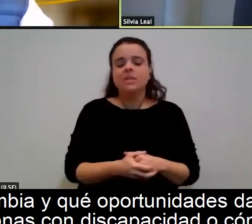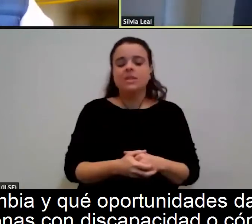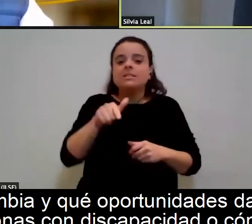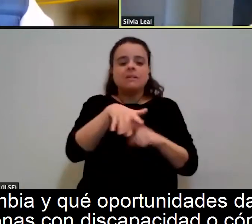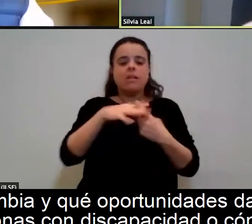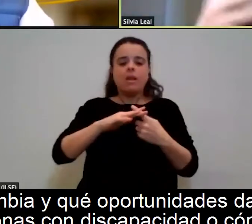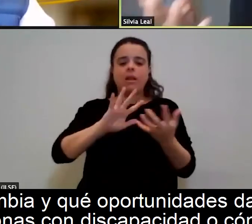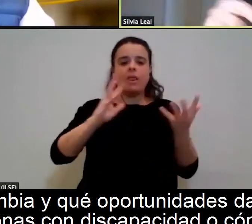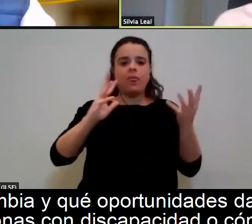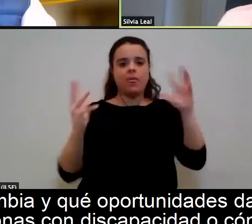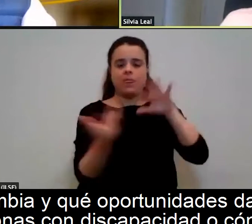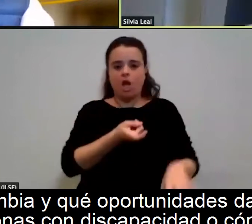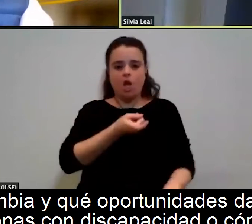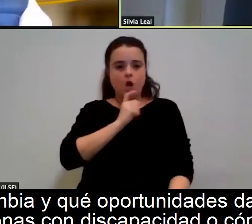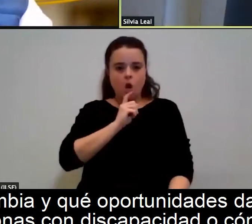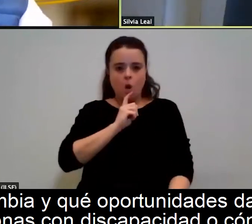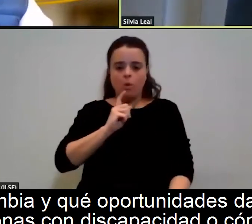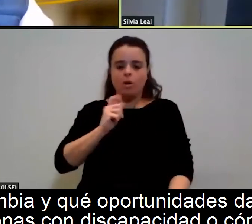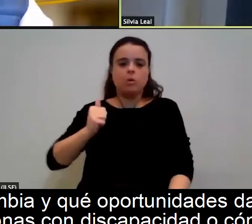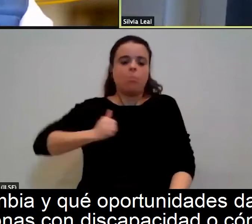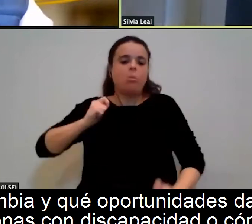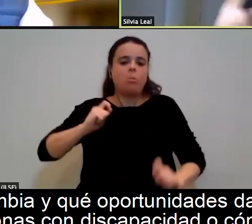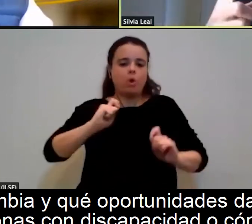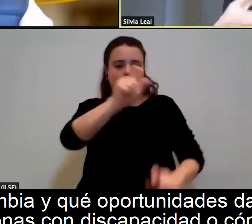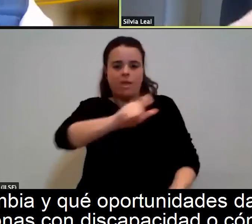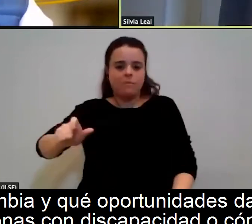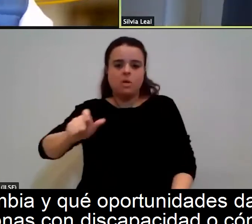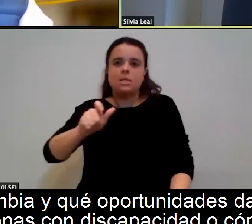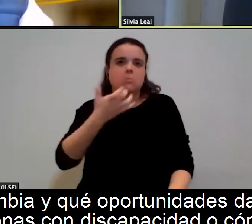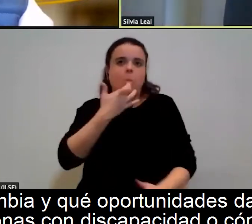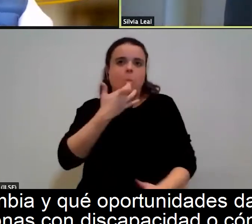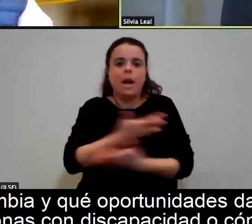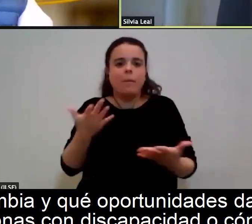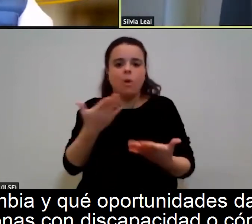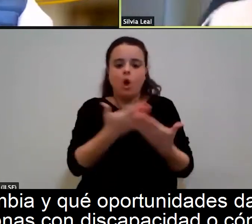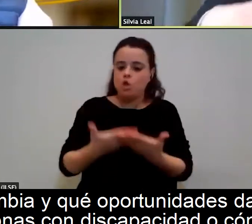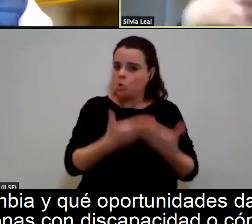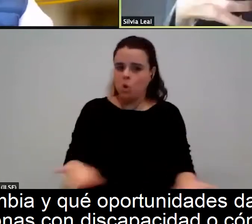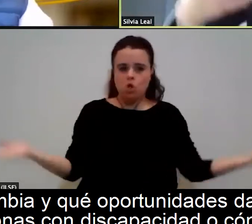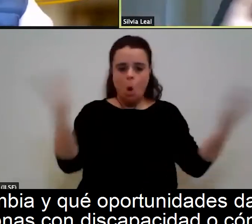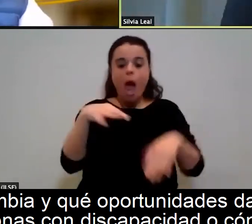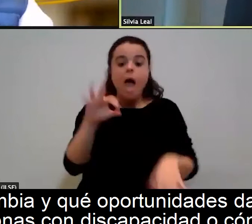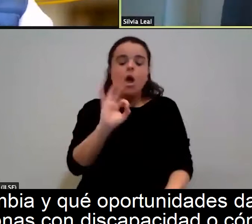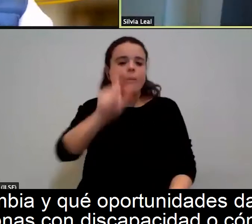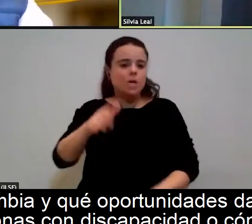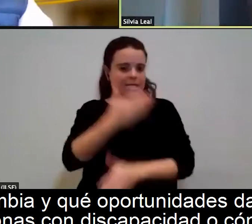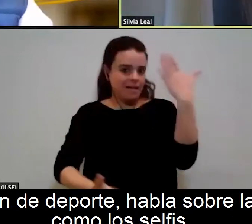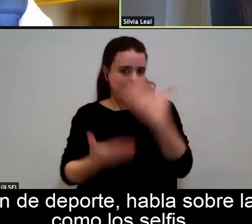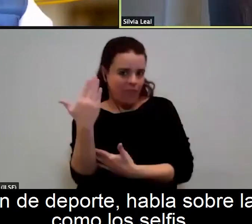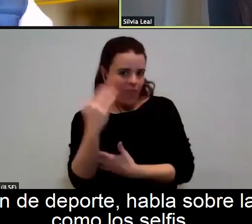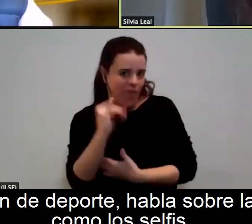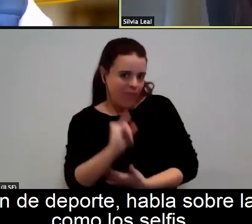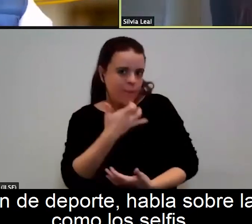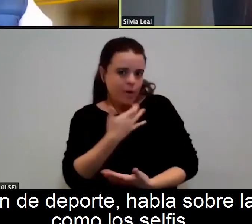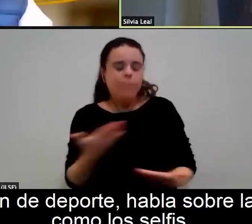qué oportunidades da a personas que, por ejemplo, no han estudiado, ¿no? Personas con una discapacidad o cómo sumarnos a